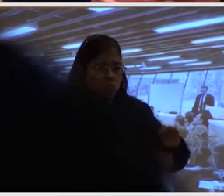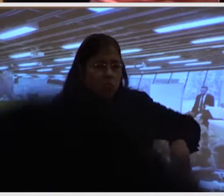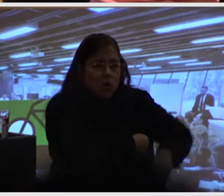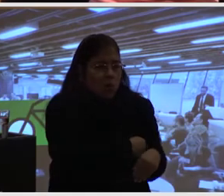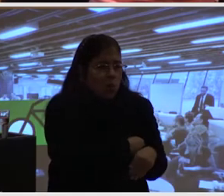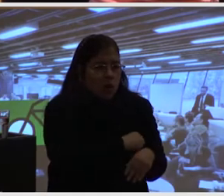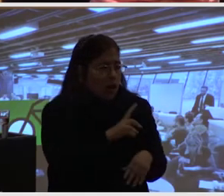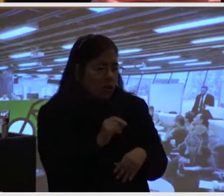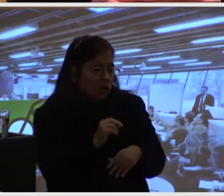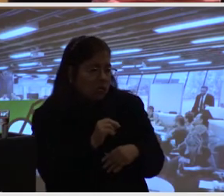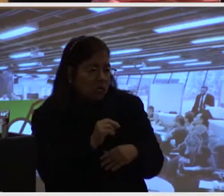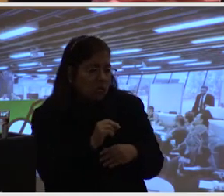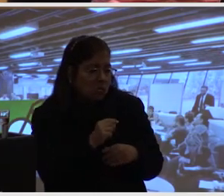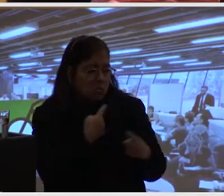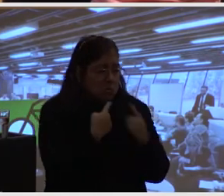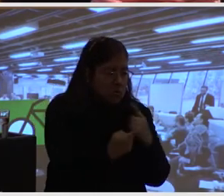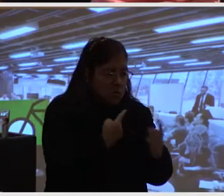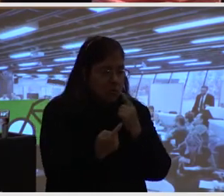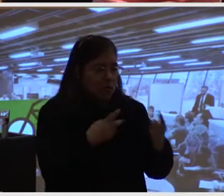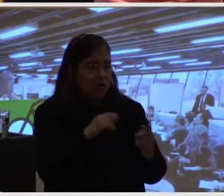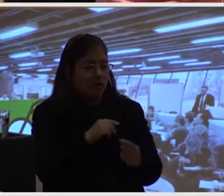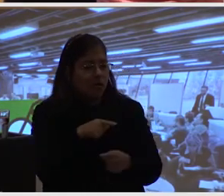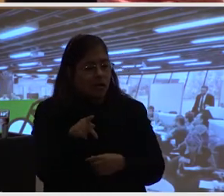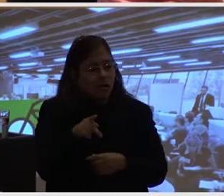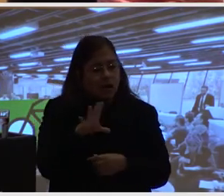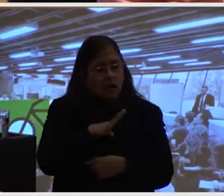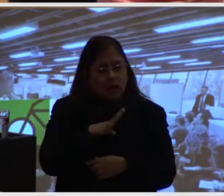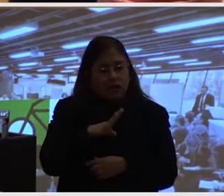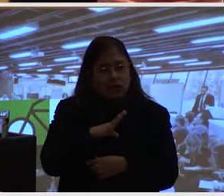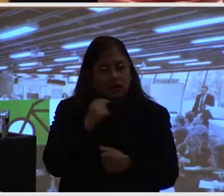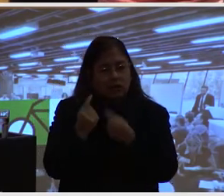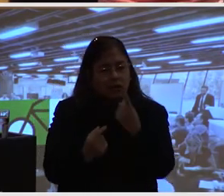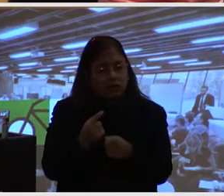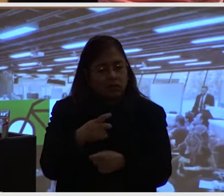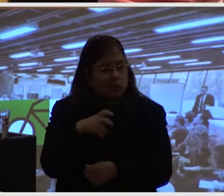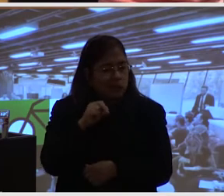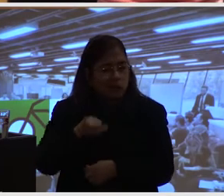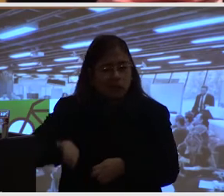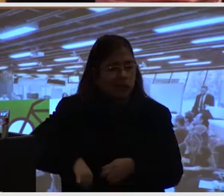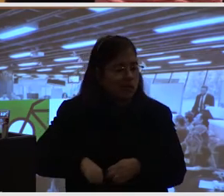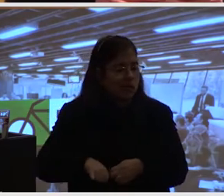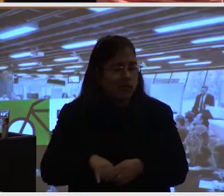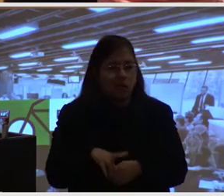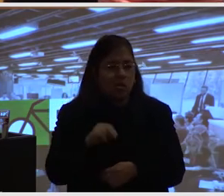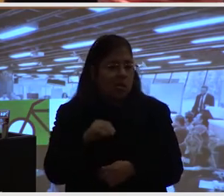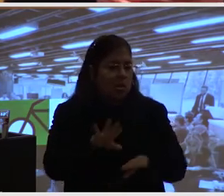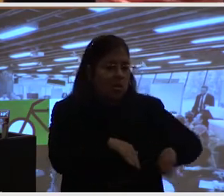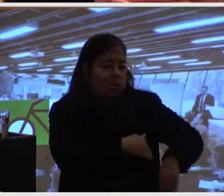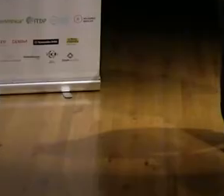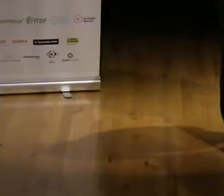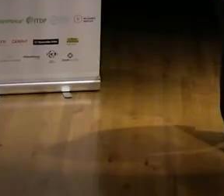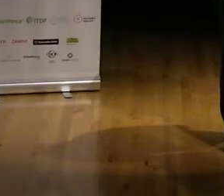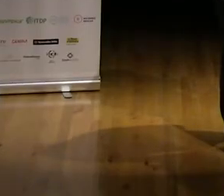bastante complicada tratar de que municipios y bueno el estado e implementen proyectos emanados de ese de ese